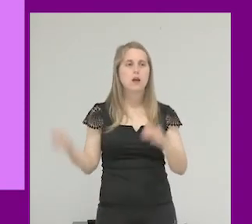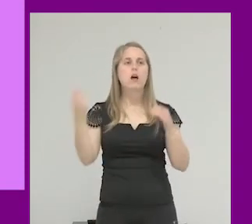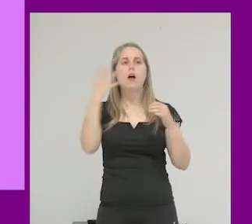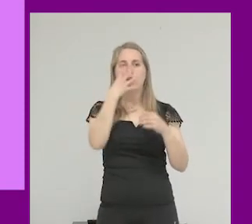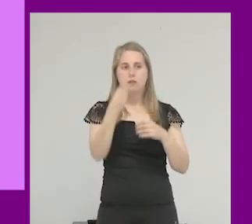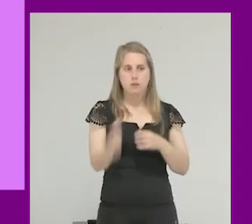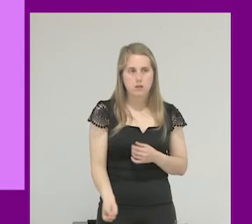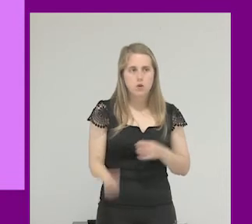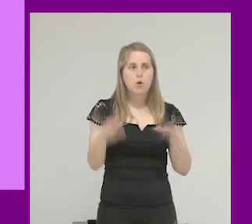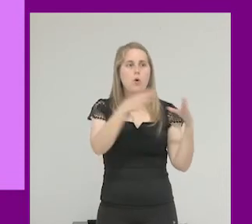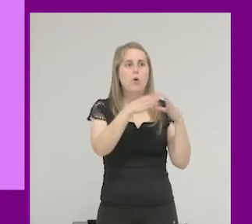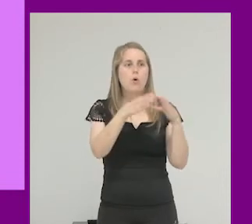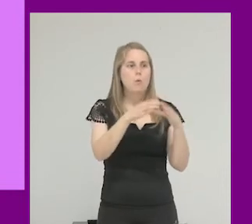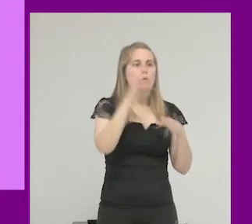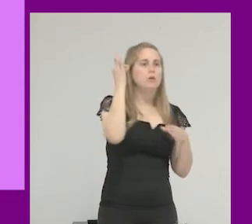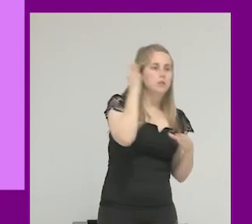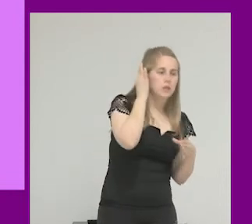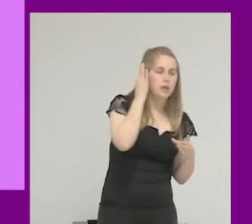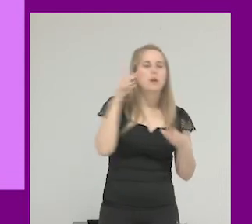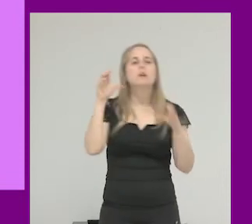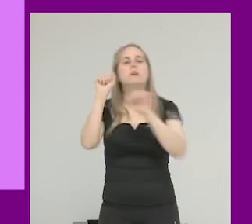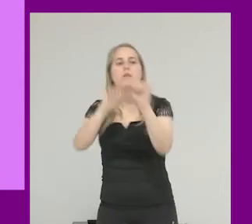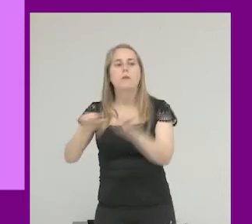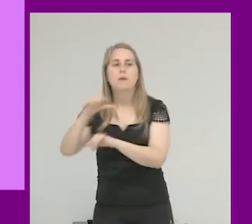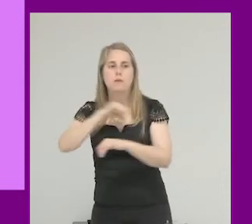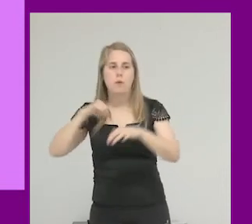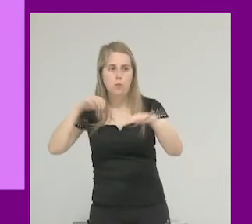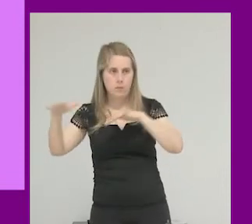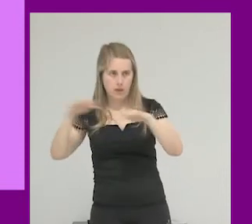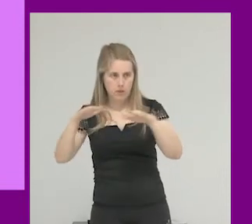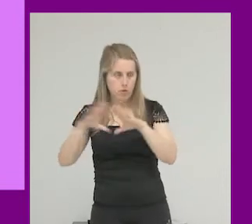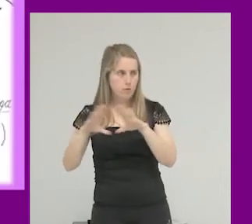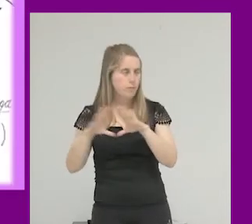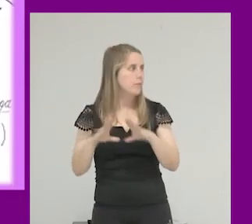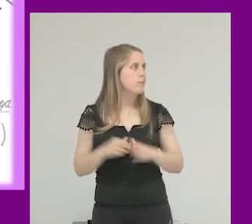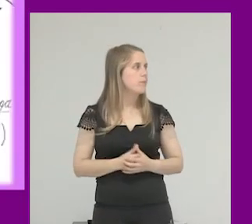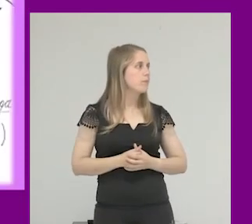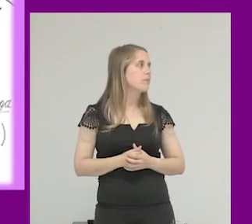Autodefensa para Chicas y el Movimiento Feminista.